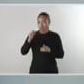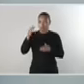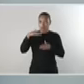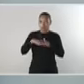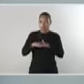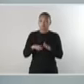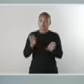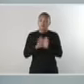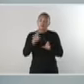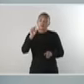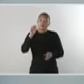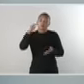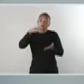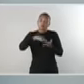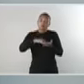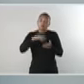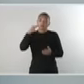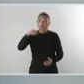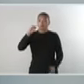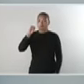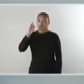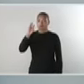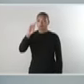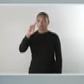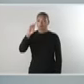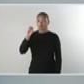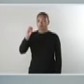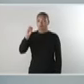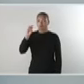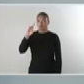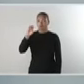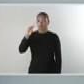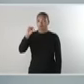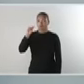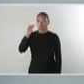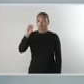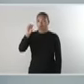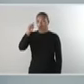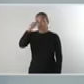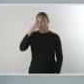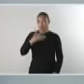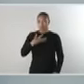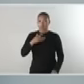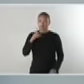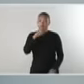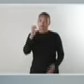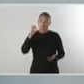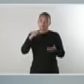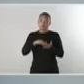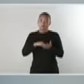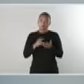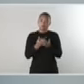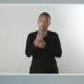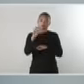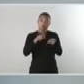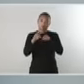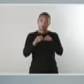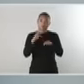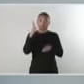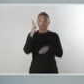microcréditos que vamos a establecer para tener cien mil nuevos empleos en los próximos cuatro meses